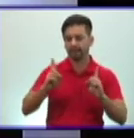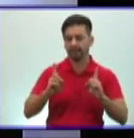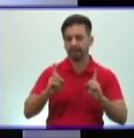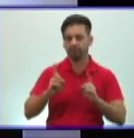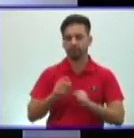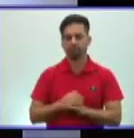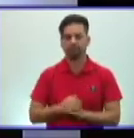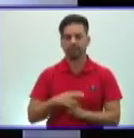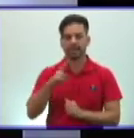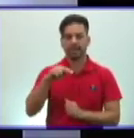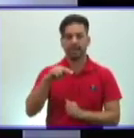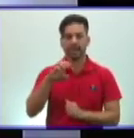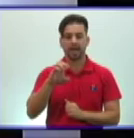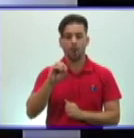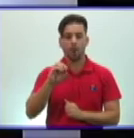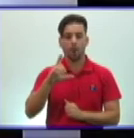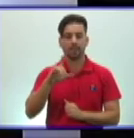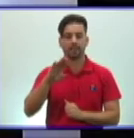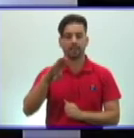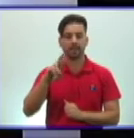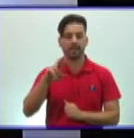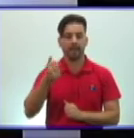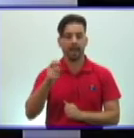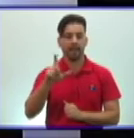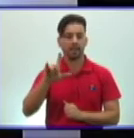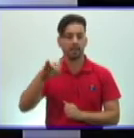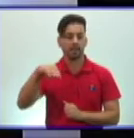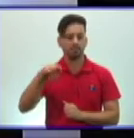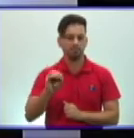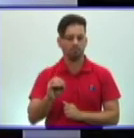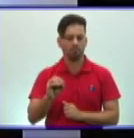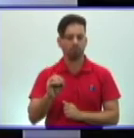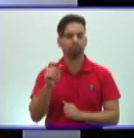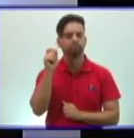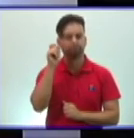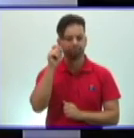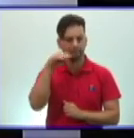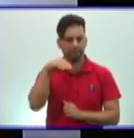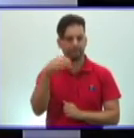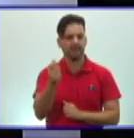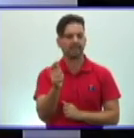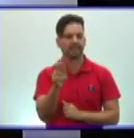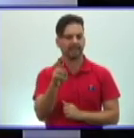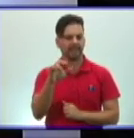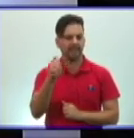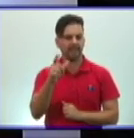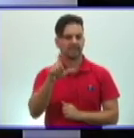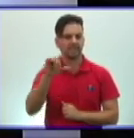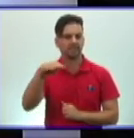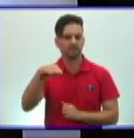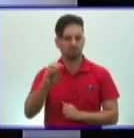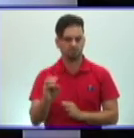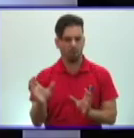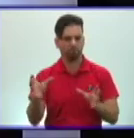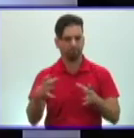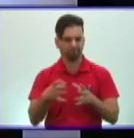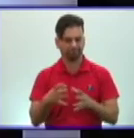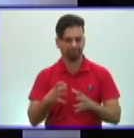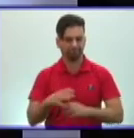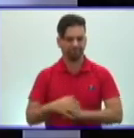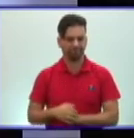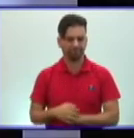asumen posiciones materialistas porque ven en sus concepciones posiciones objetivas de preservación del medio